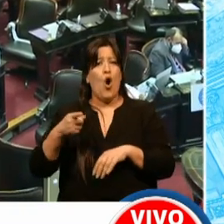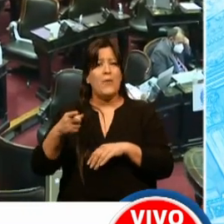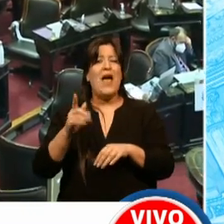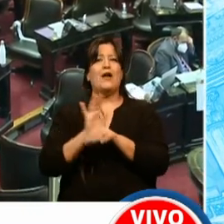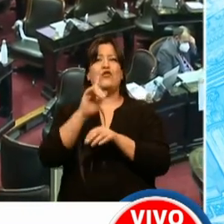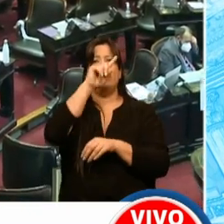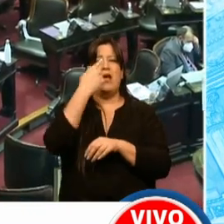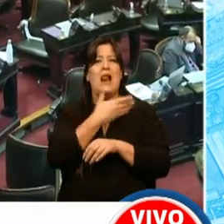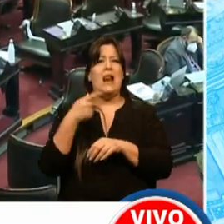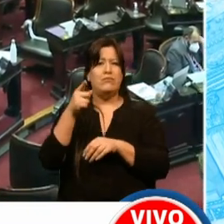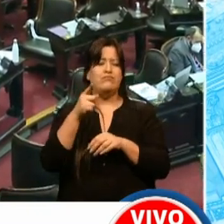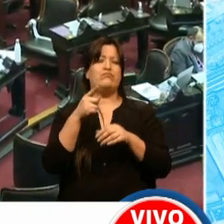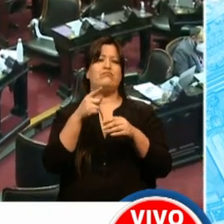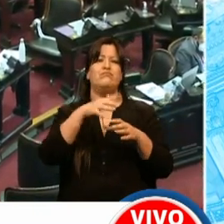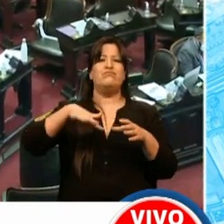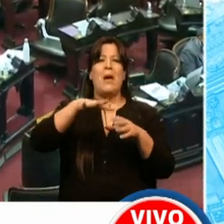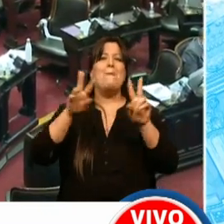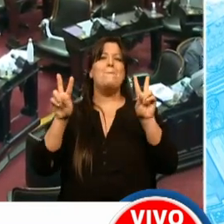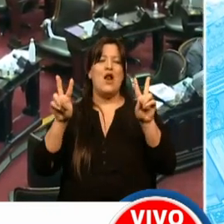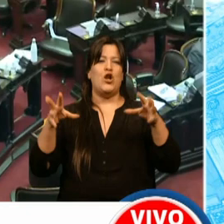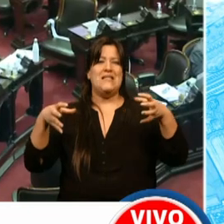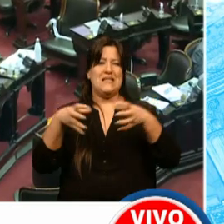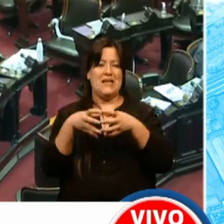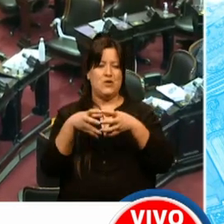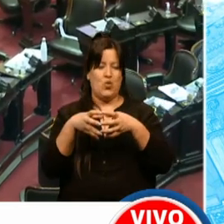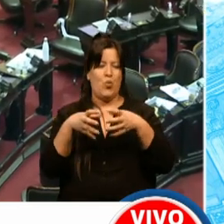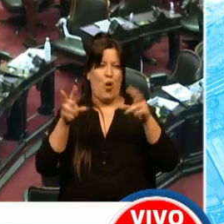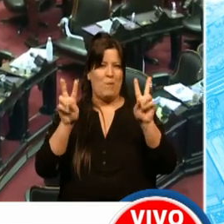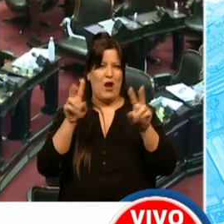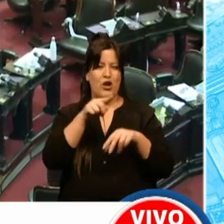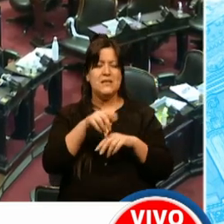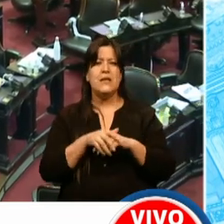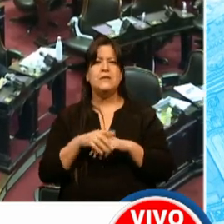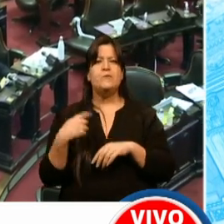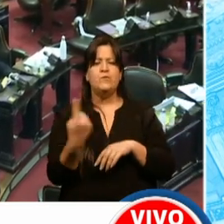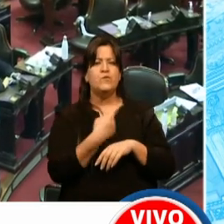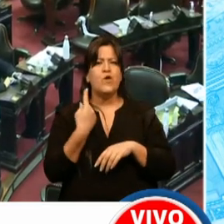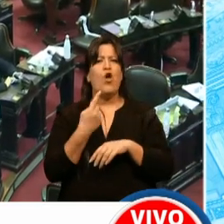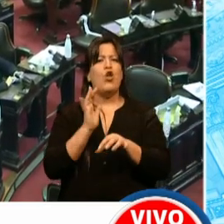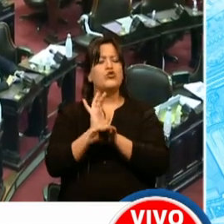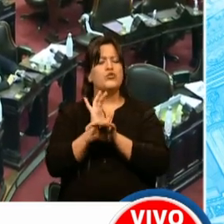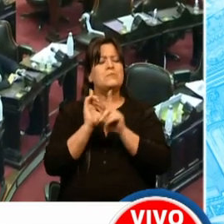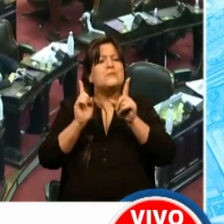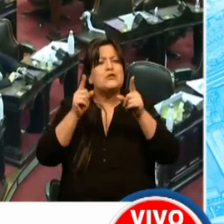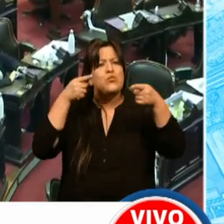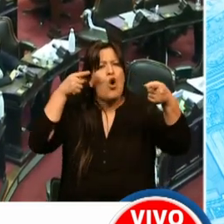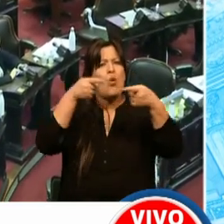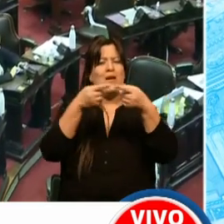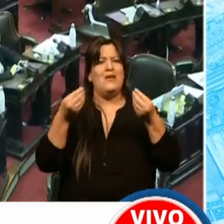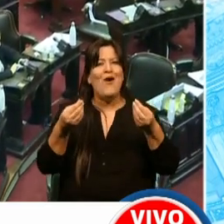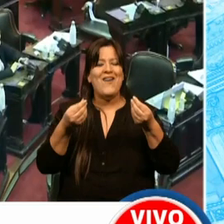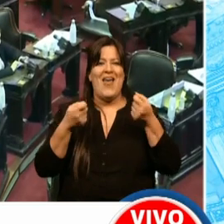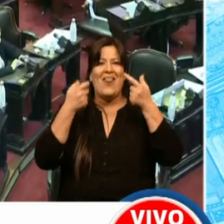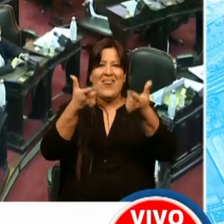nacional y popular y peronistas estamos en esta línea del otorgamiento